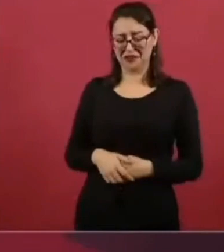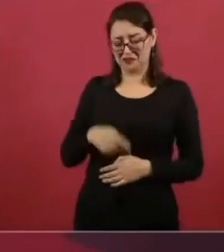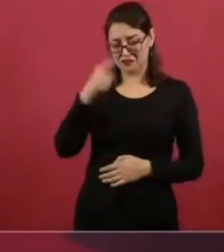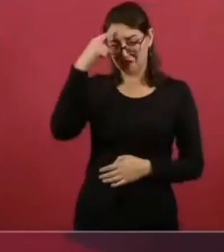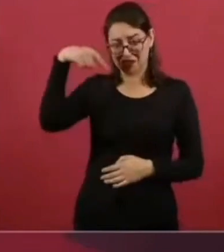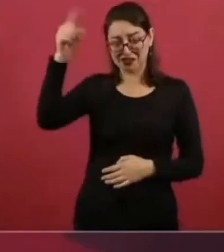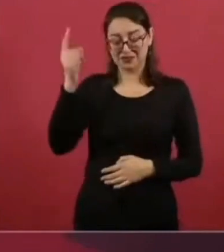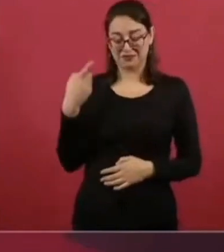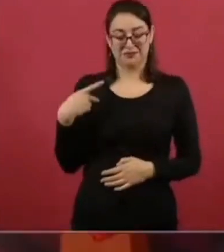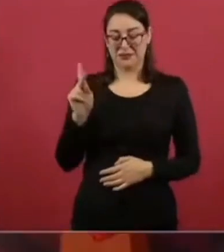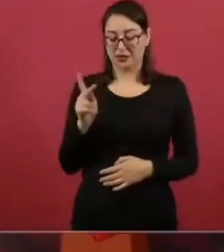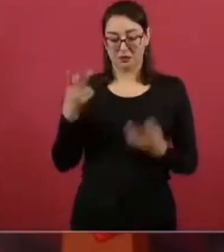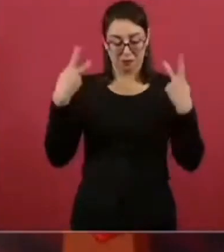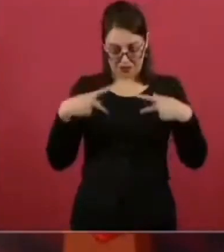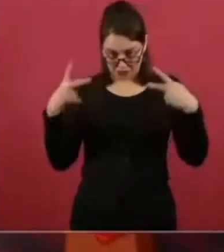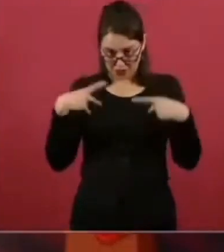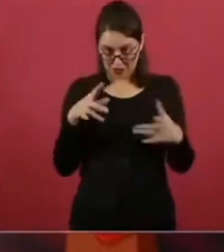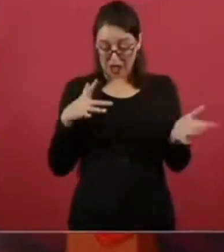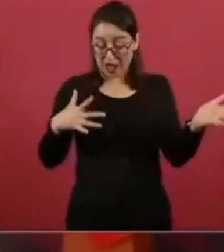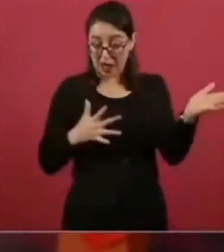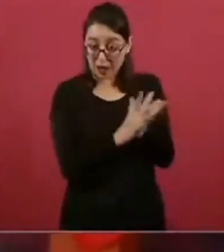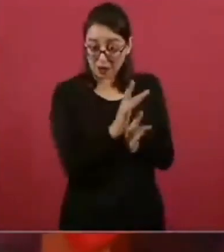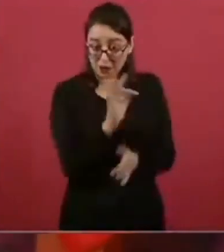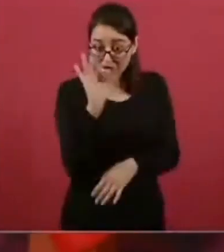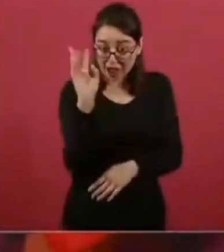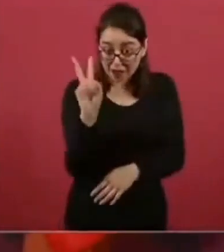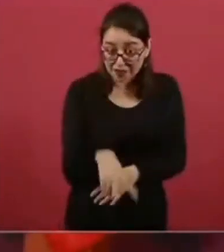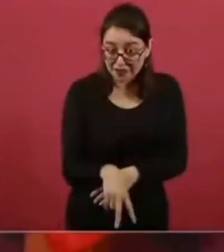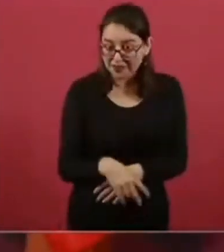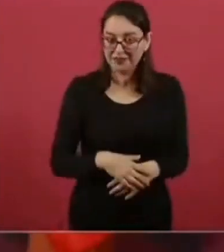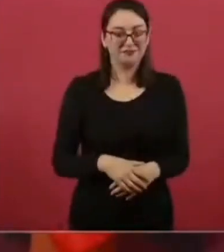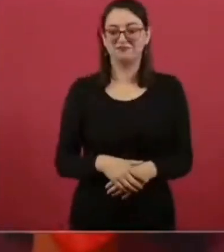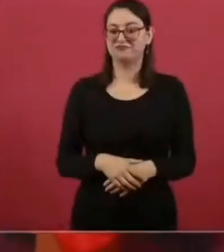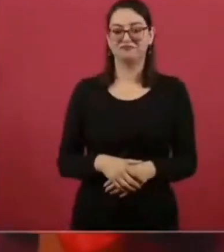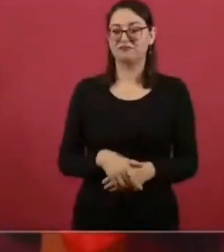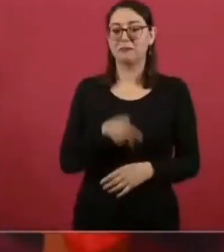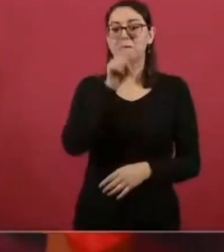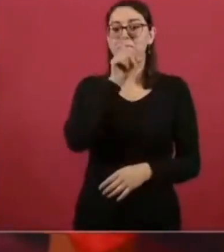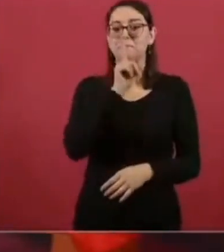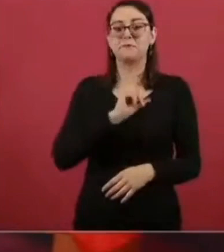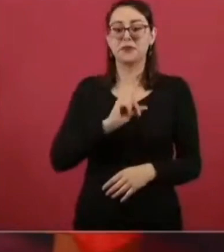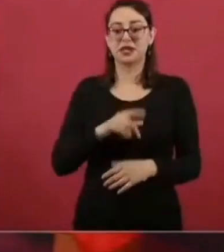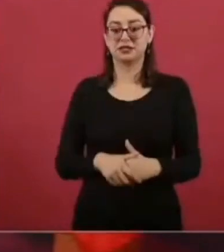pero es artificial, no existe eso.